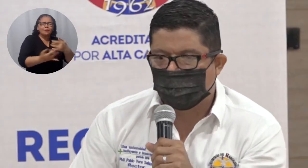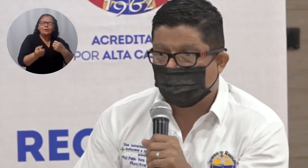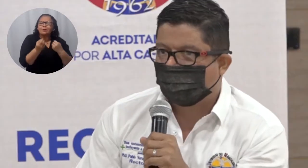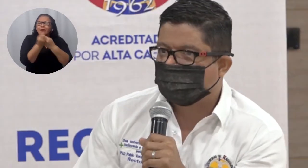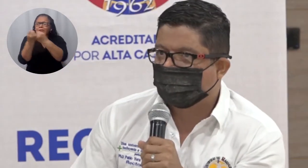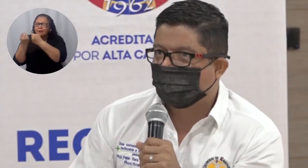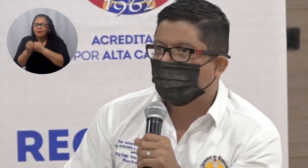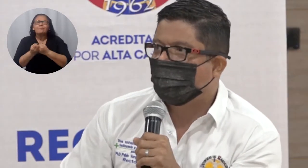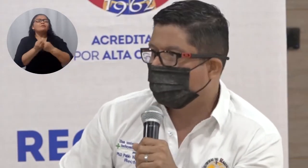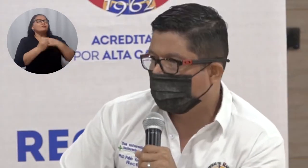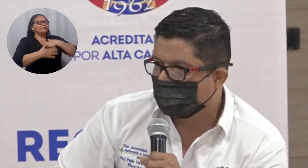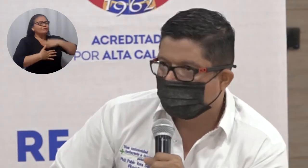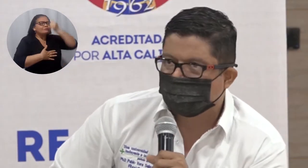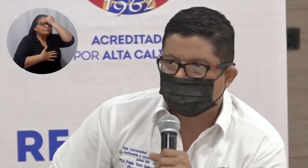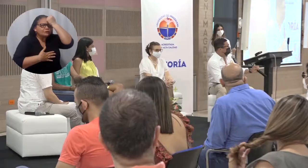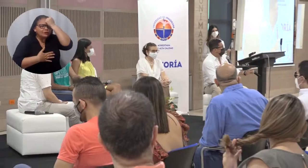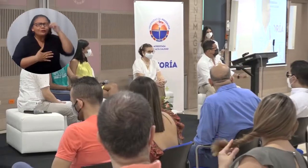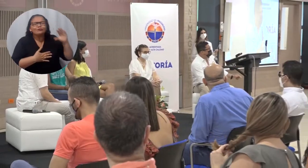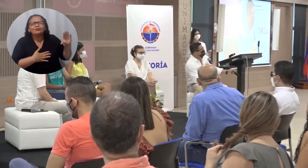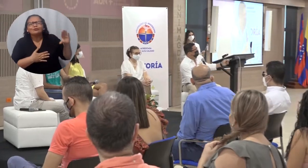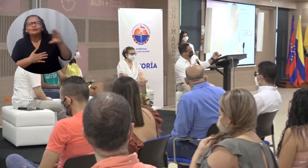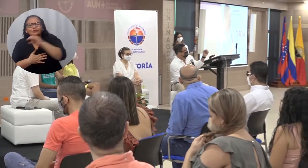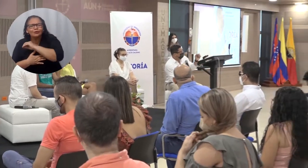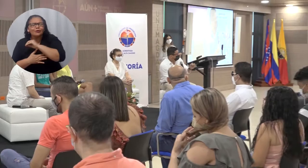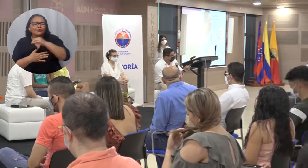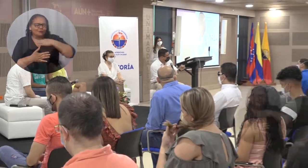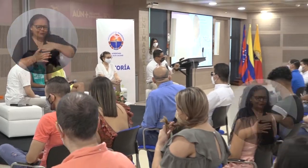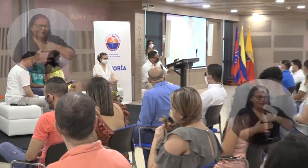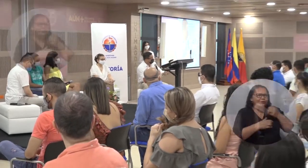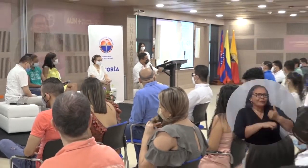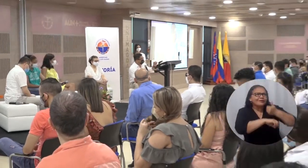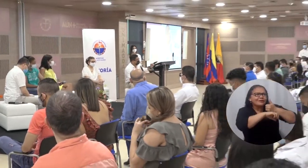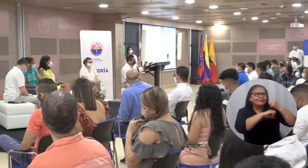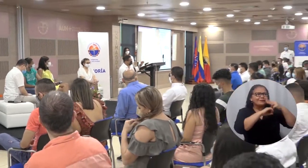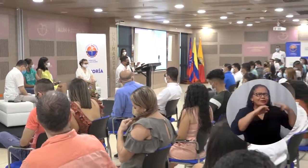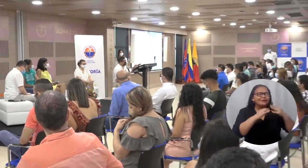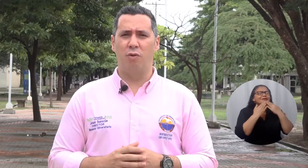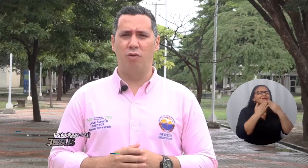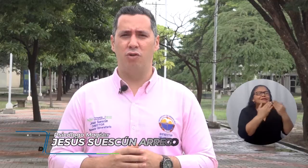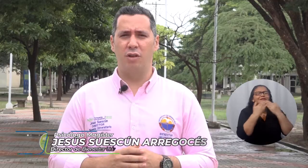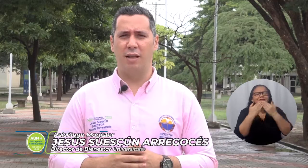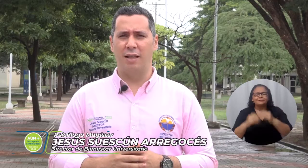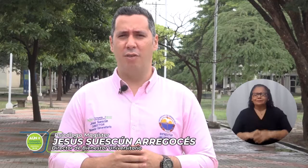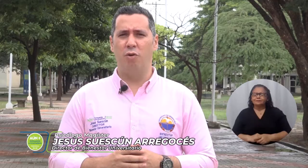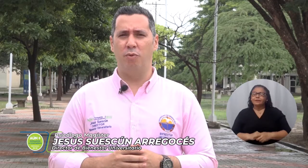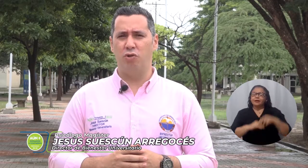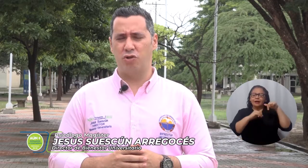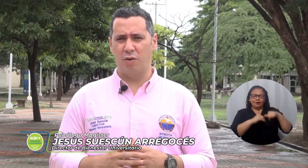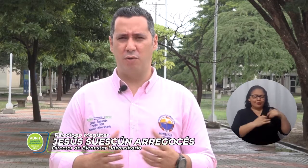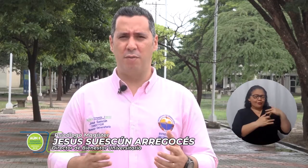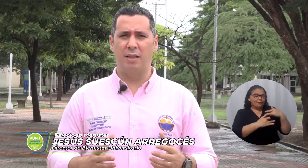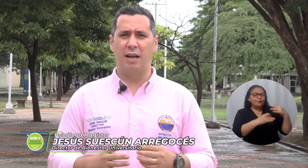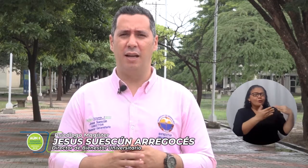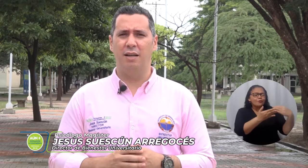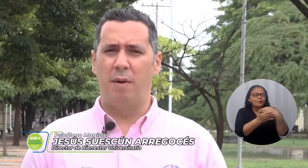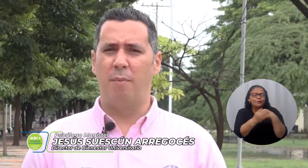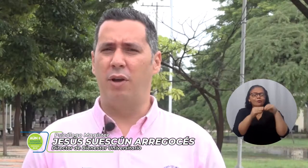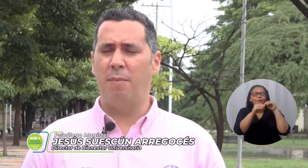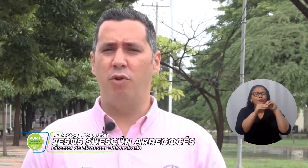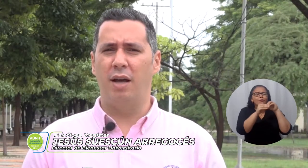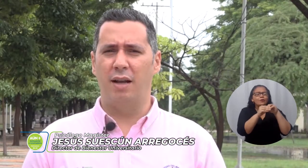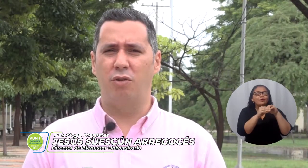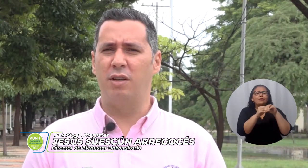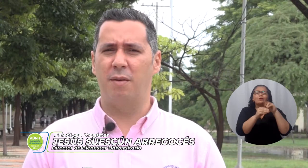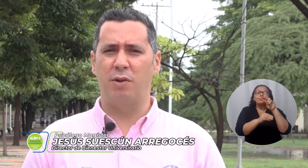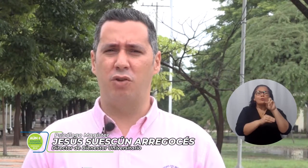Simplemente como profesor, como colega, como rector, solamente quiero decirle gracias. Hemos hecho el lanzamiento del Fondo de Solidaridad 2.0 en Unimagdalena para